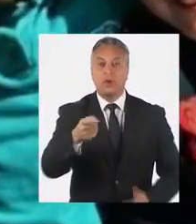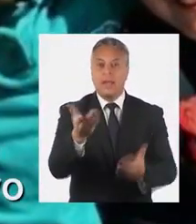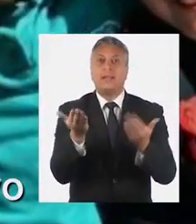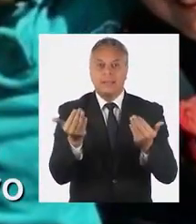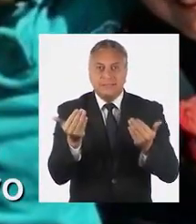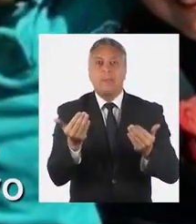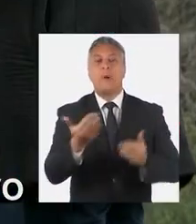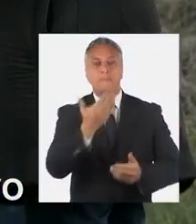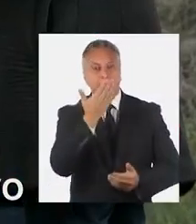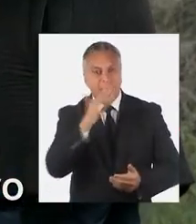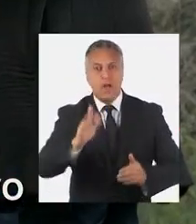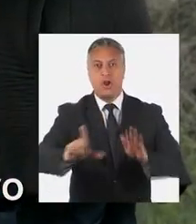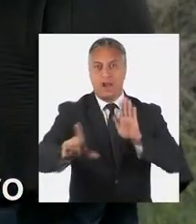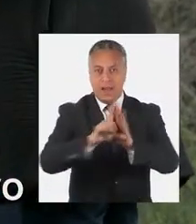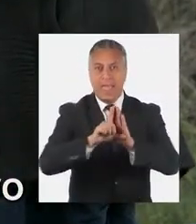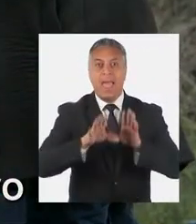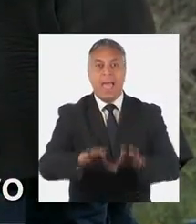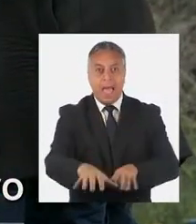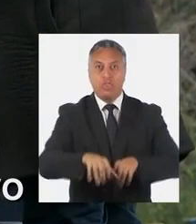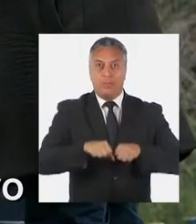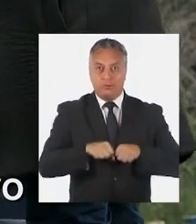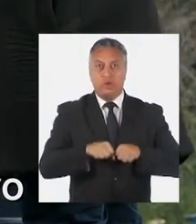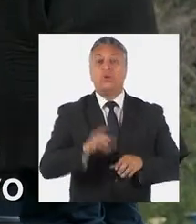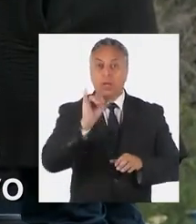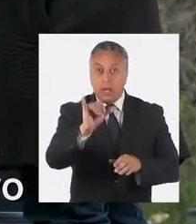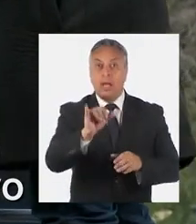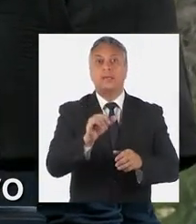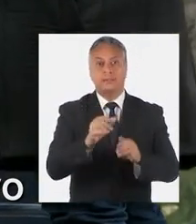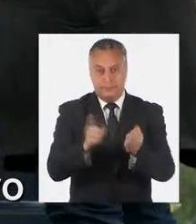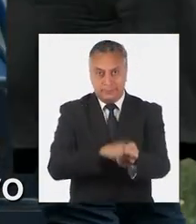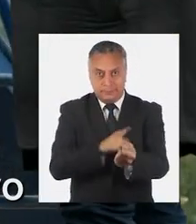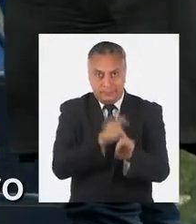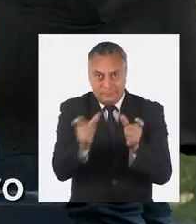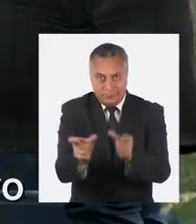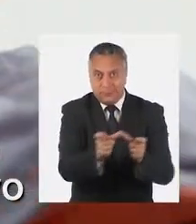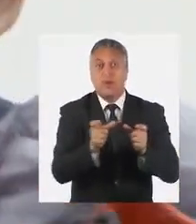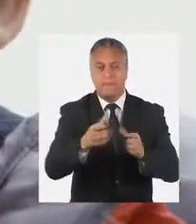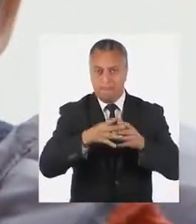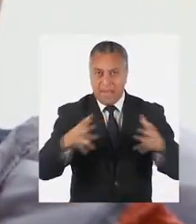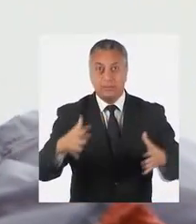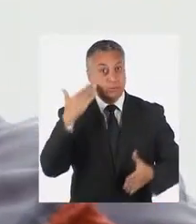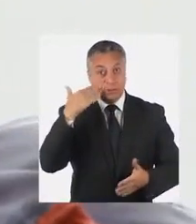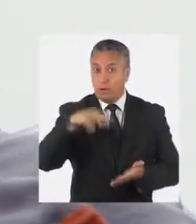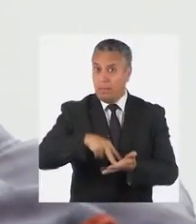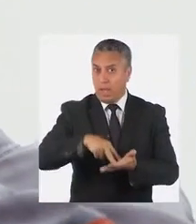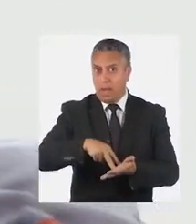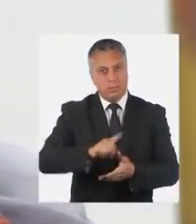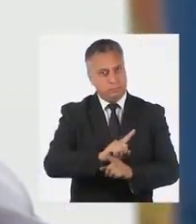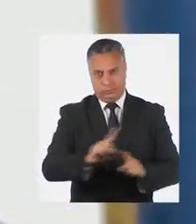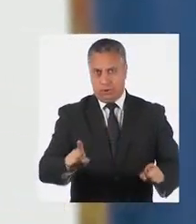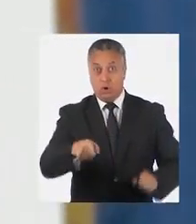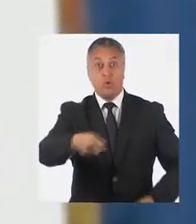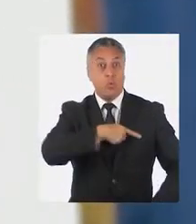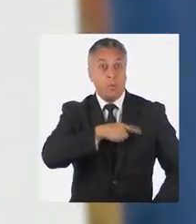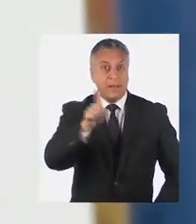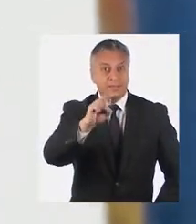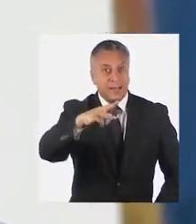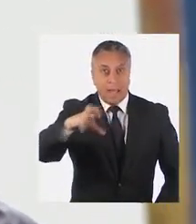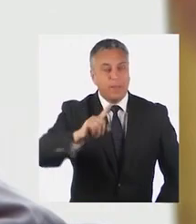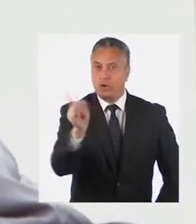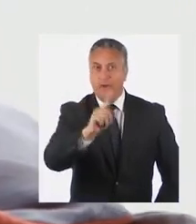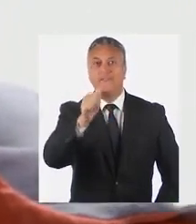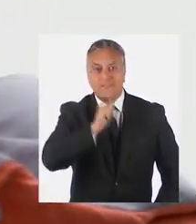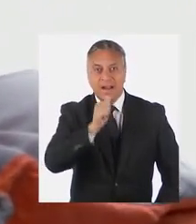afrodescendientes. Necesitamos una mejor ley de adopción y un sistema de familias de acogida masivo. Los niños no pueden esperar. Esto no es culpa del